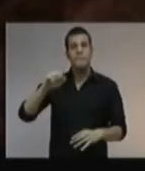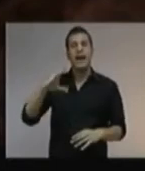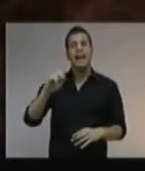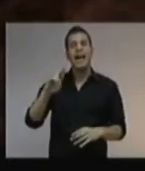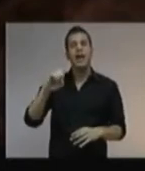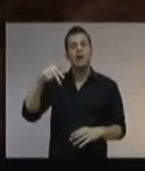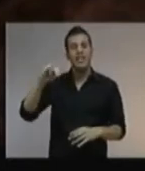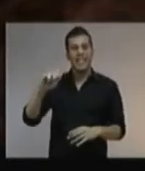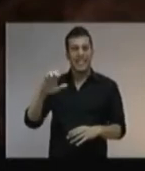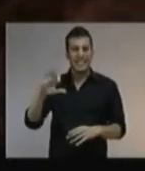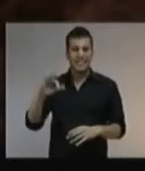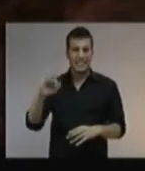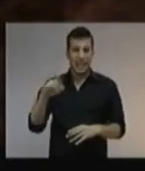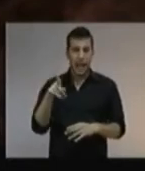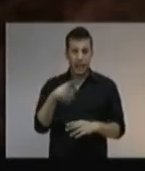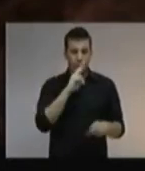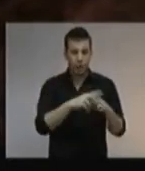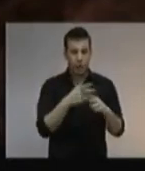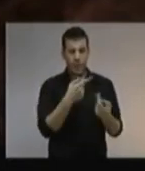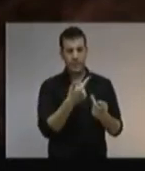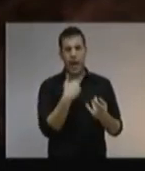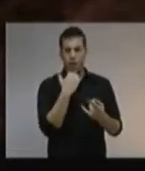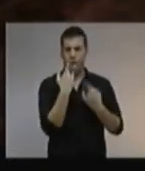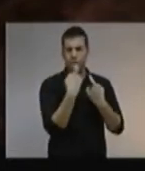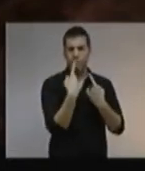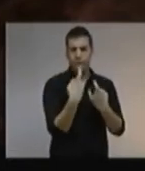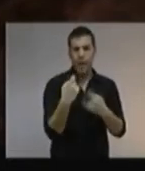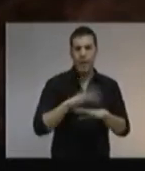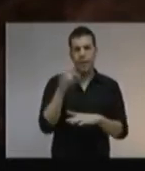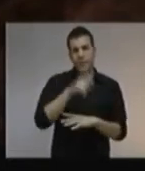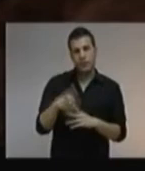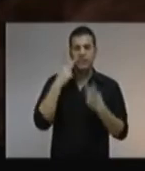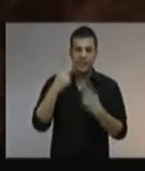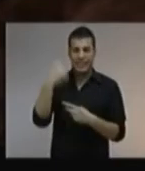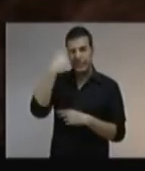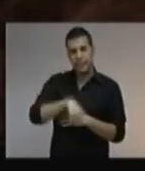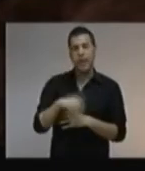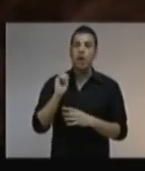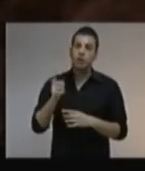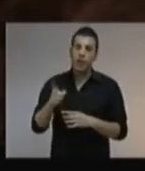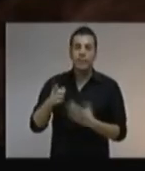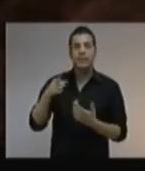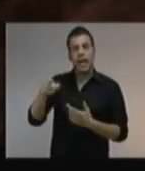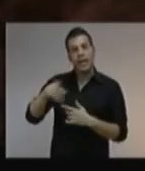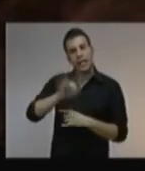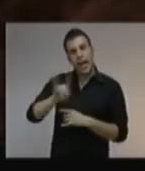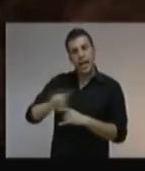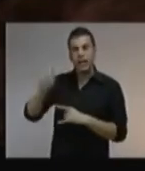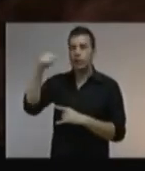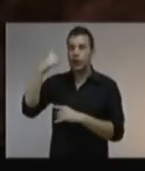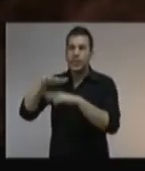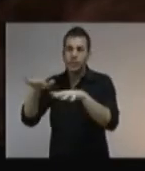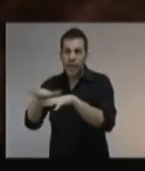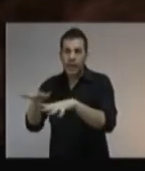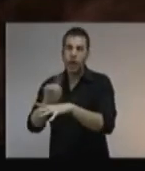Son todos nombres muy sugerentes para que nuestros visitantes comprueben que no solo es el Sol y Playa nuestro gran atractivo, que también lo es, pero que hay